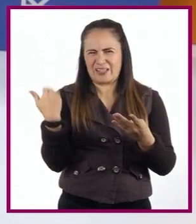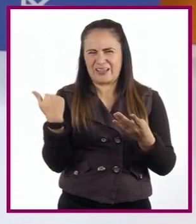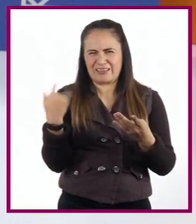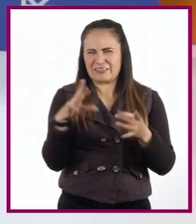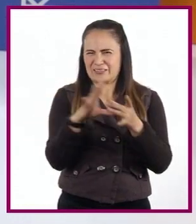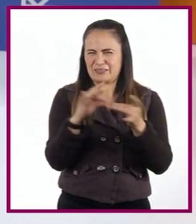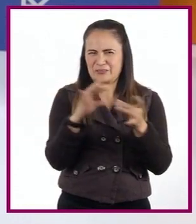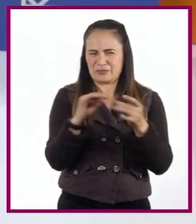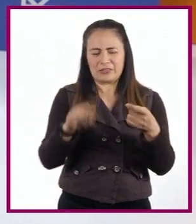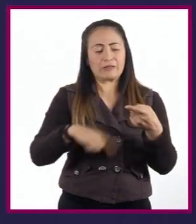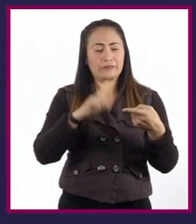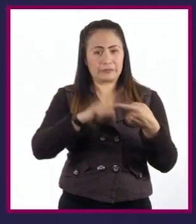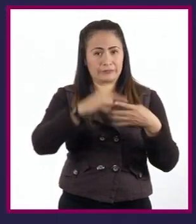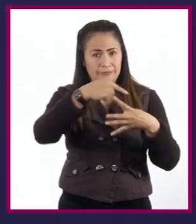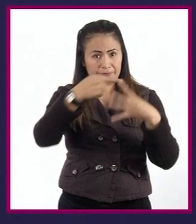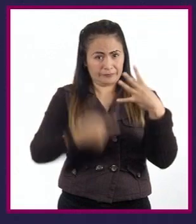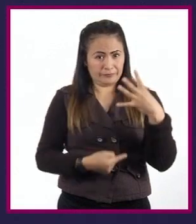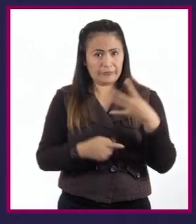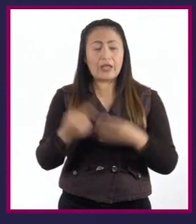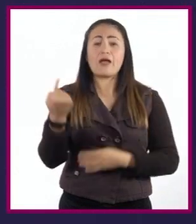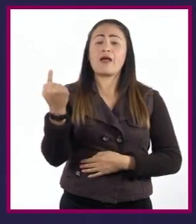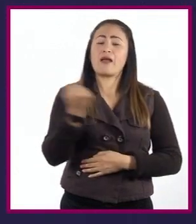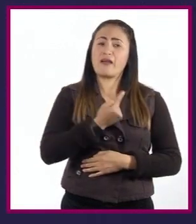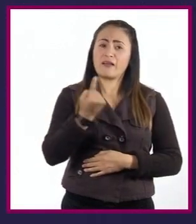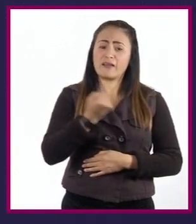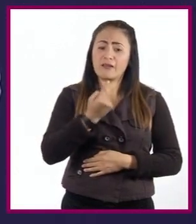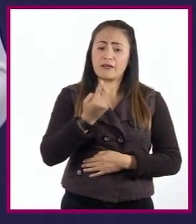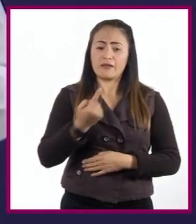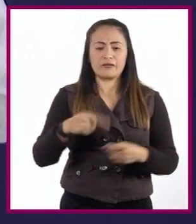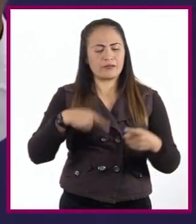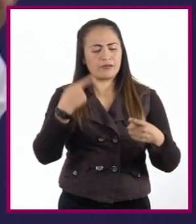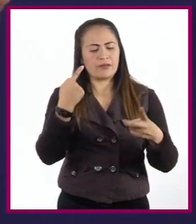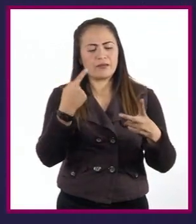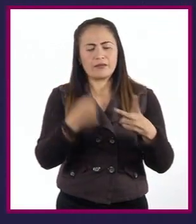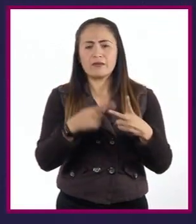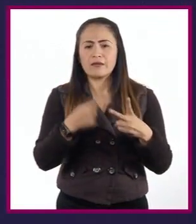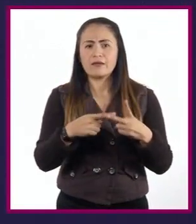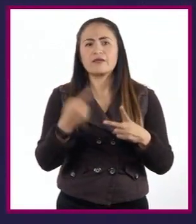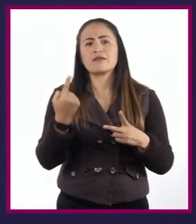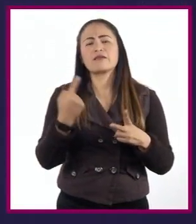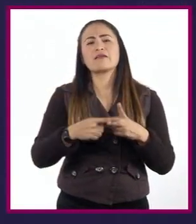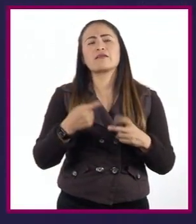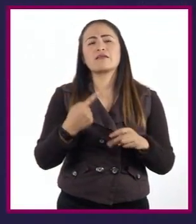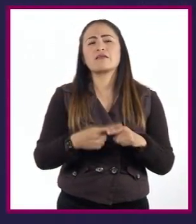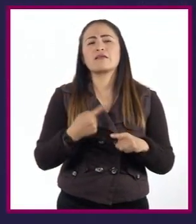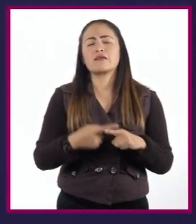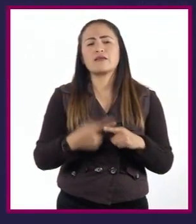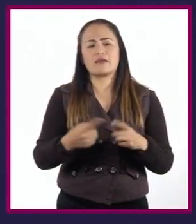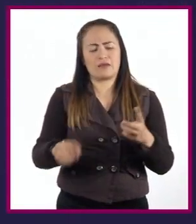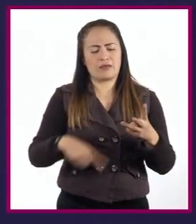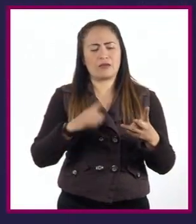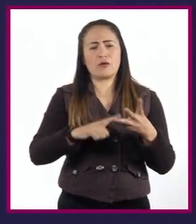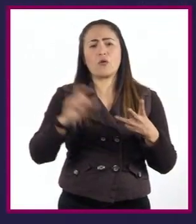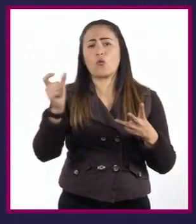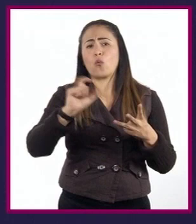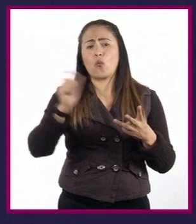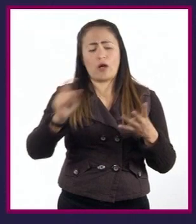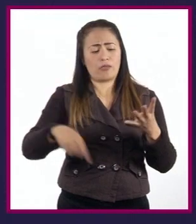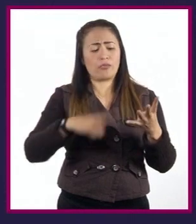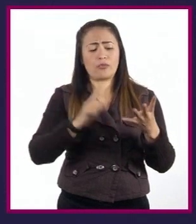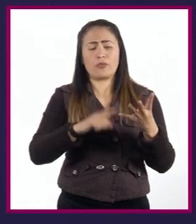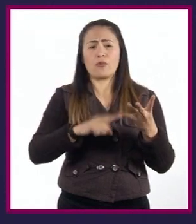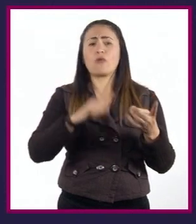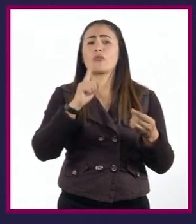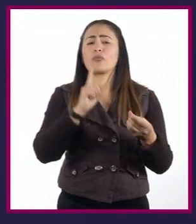anteriormente y que son ¿qué? ¿Quién? ¿Cuándo? ¿Y dónde? Principalmente,